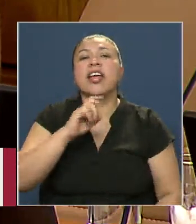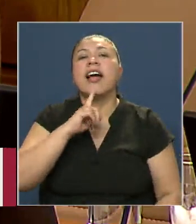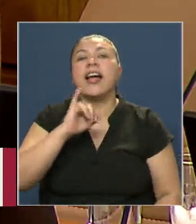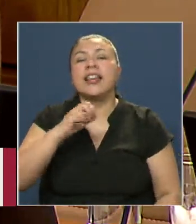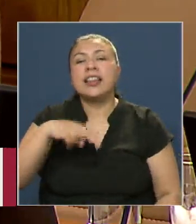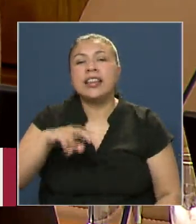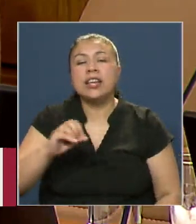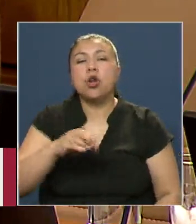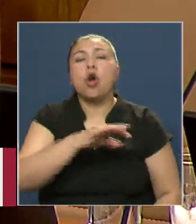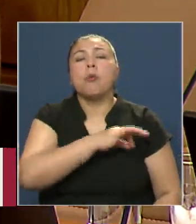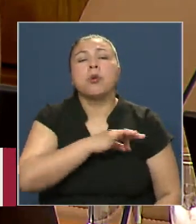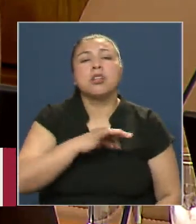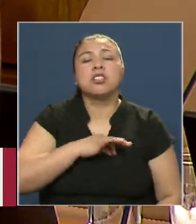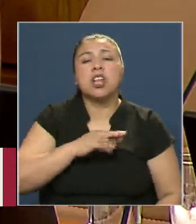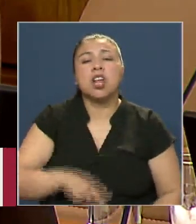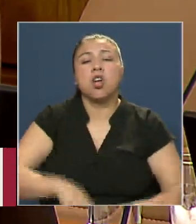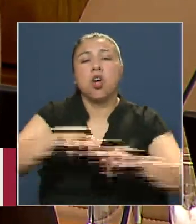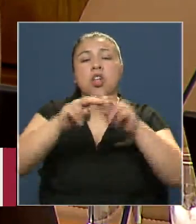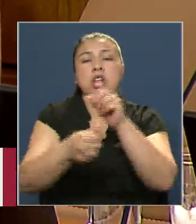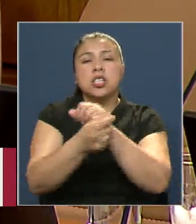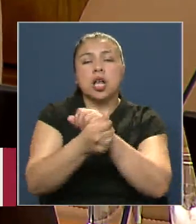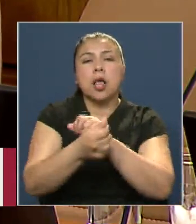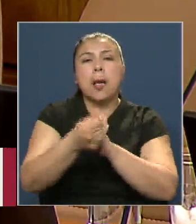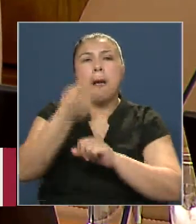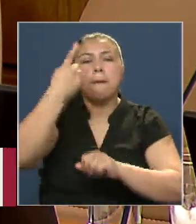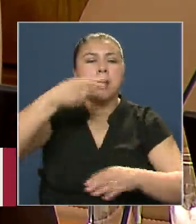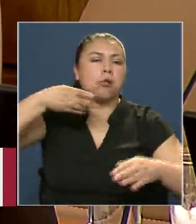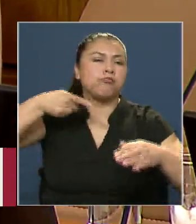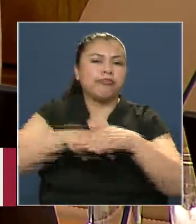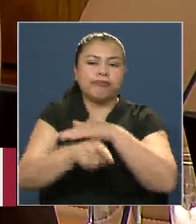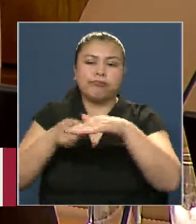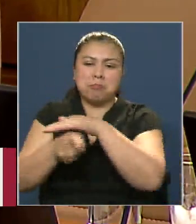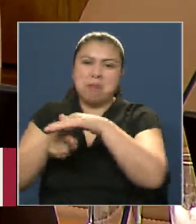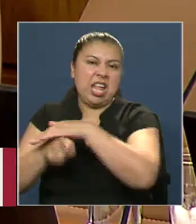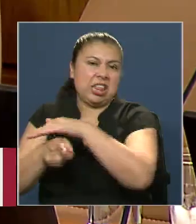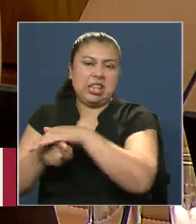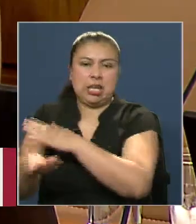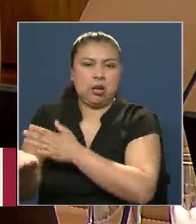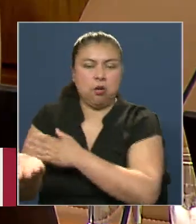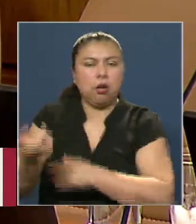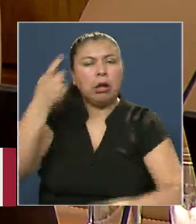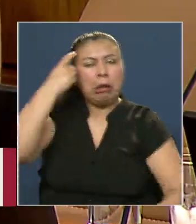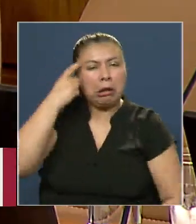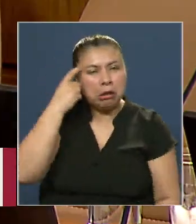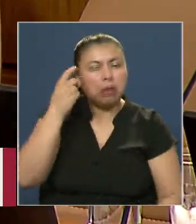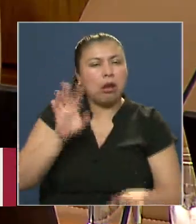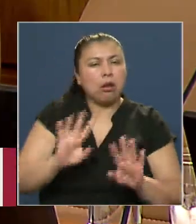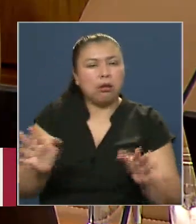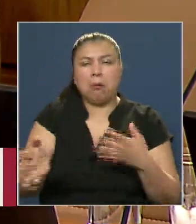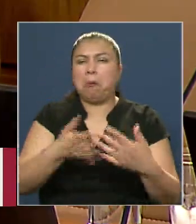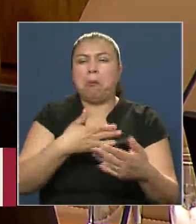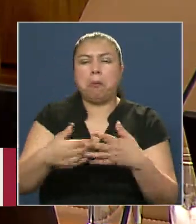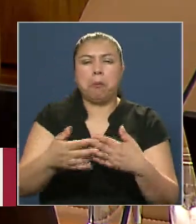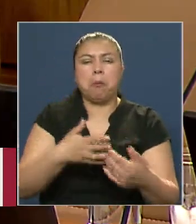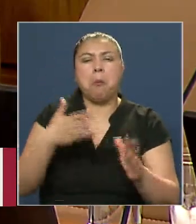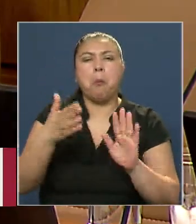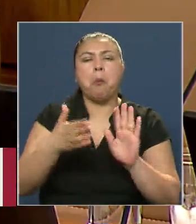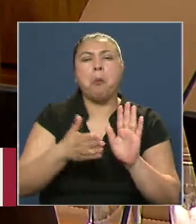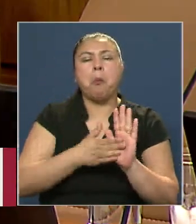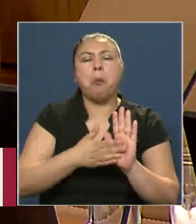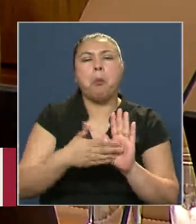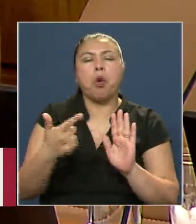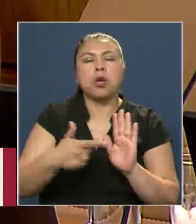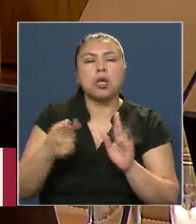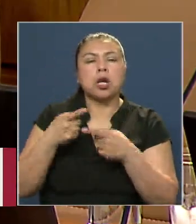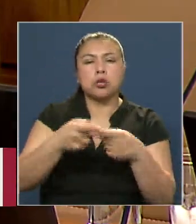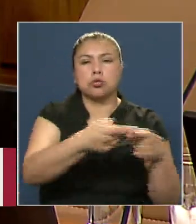de Hacienda, pero que se mete en todo, y que es el que determina la naturaleza de las políticas sociales